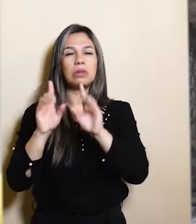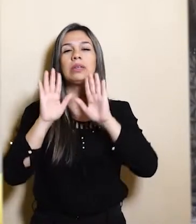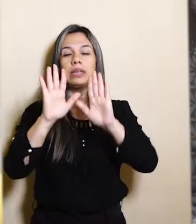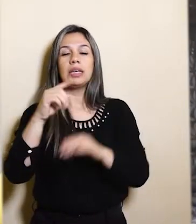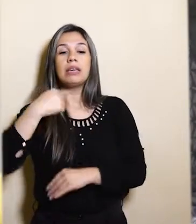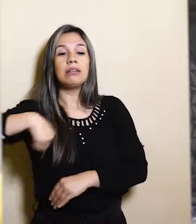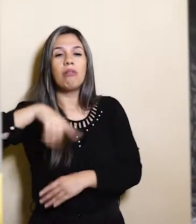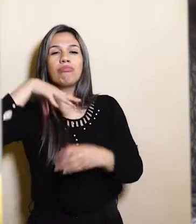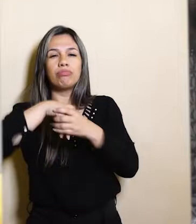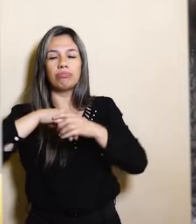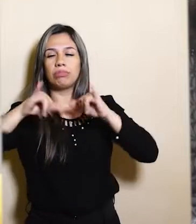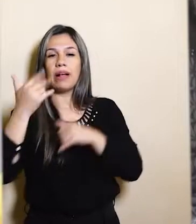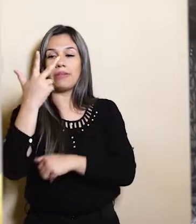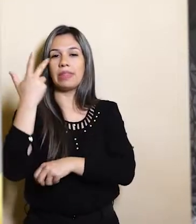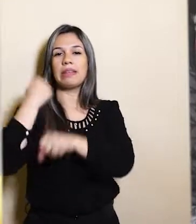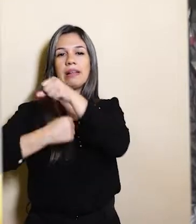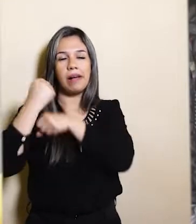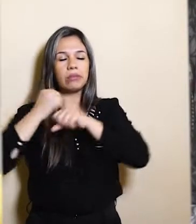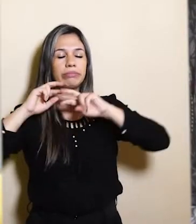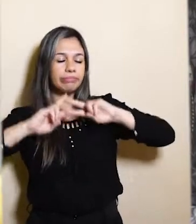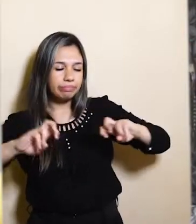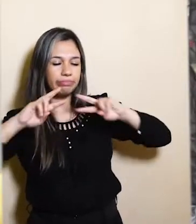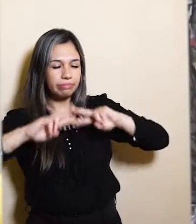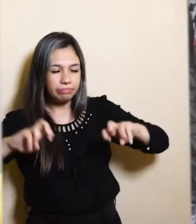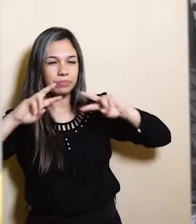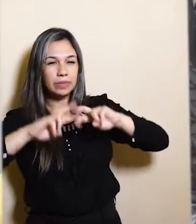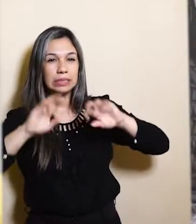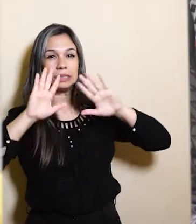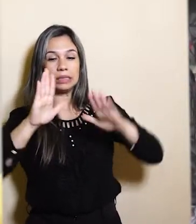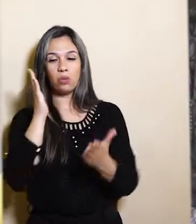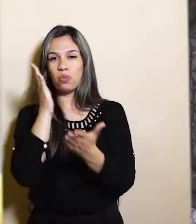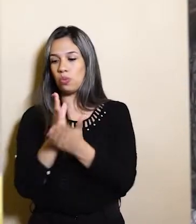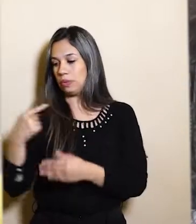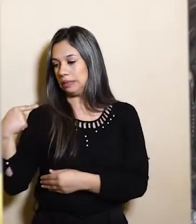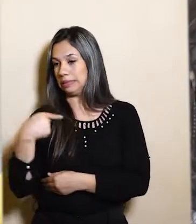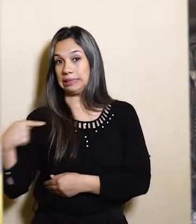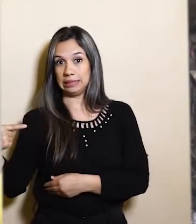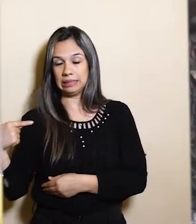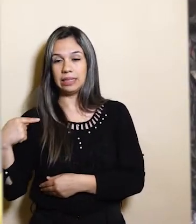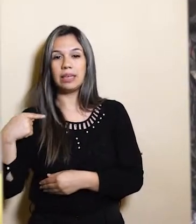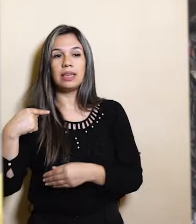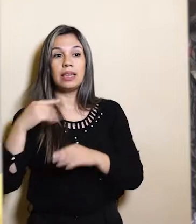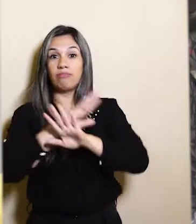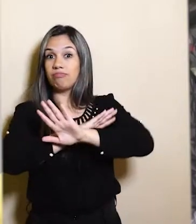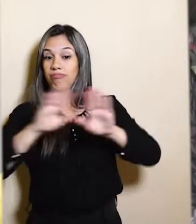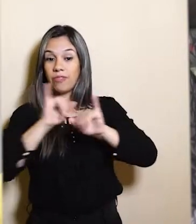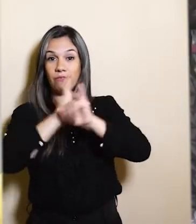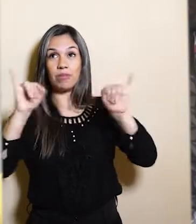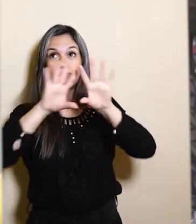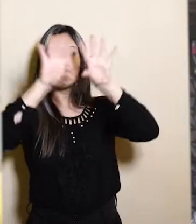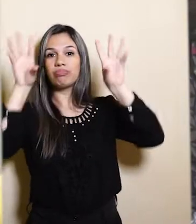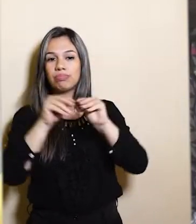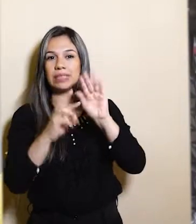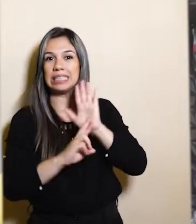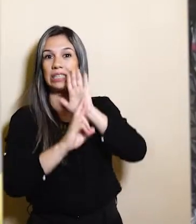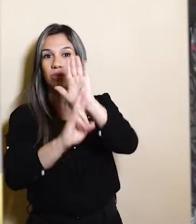Llevamos 3 años, hicimos varias investigaciones, y en las últimas semanas, para lograr sacar nuestra investigación, hemos